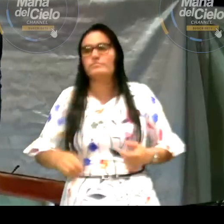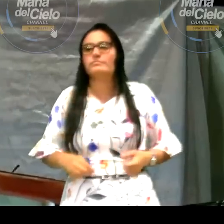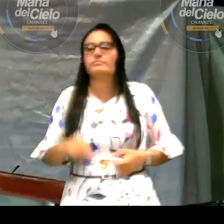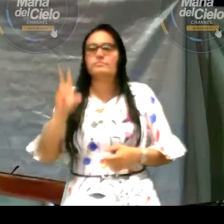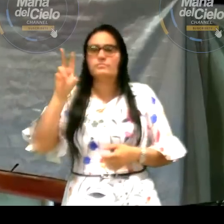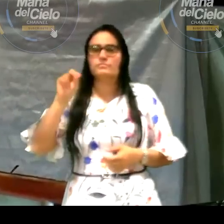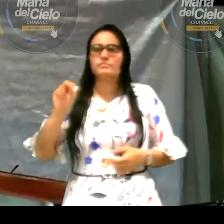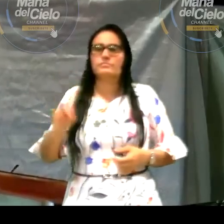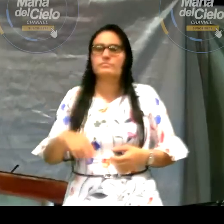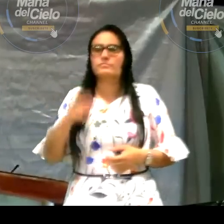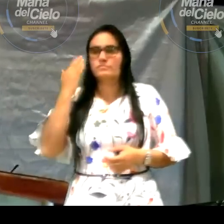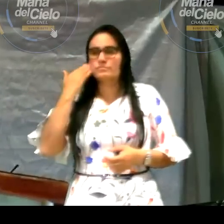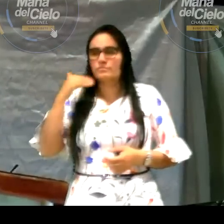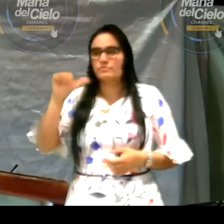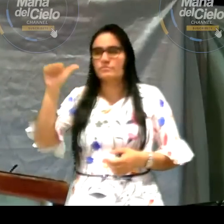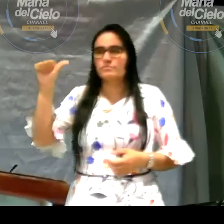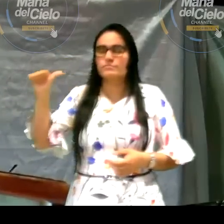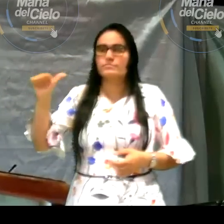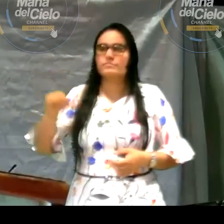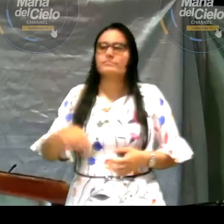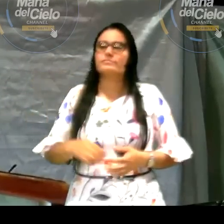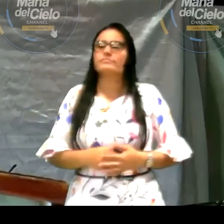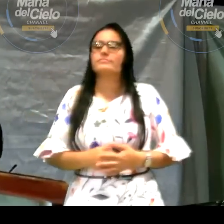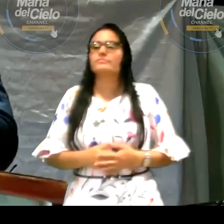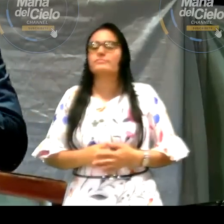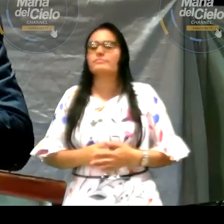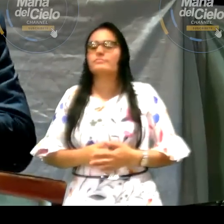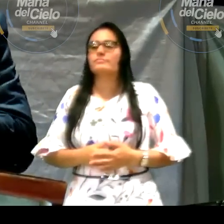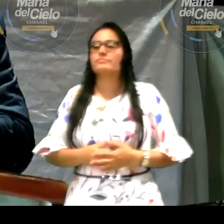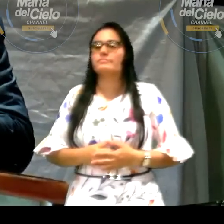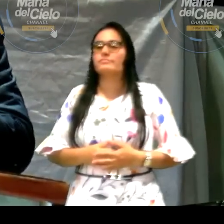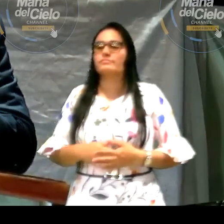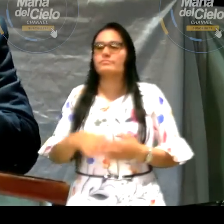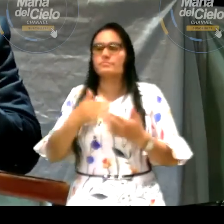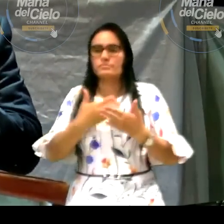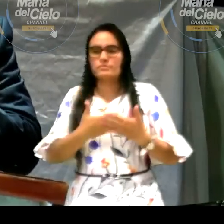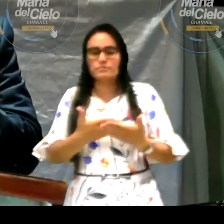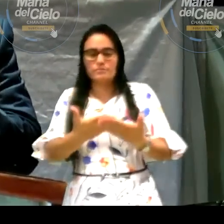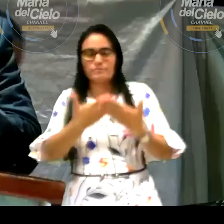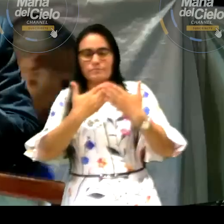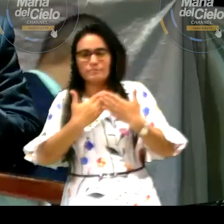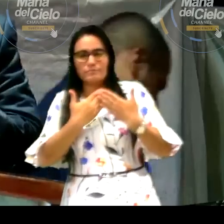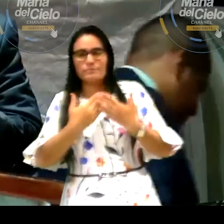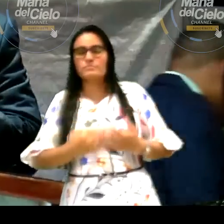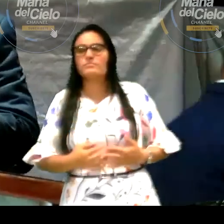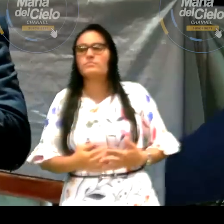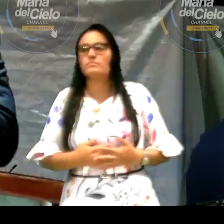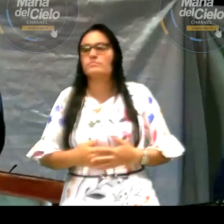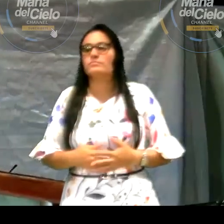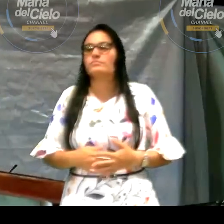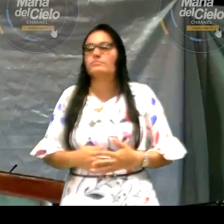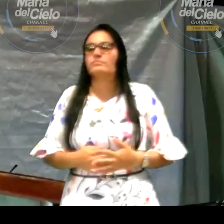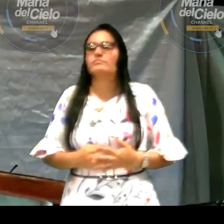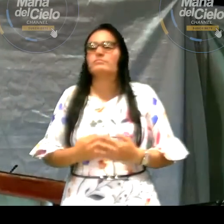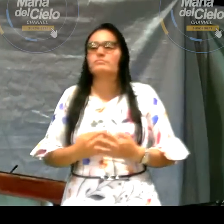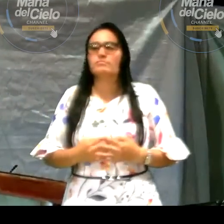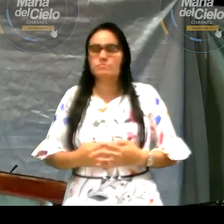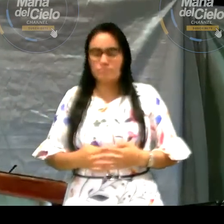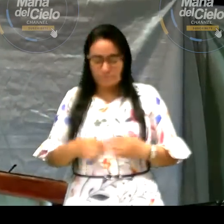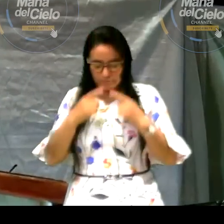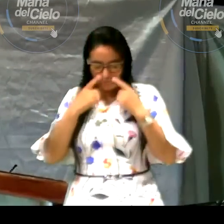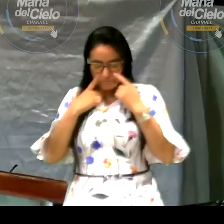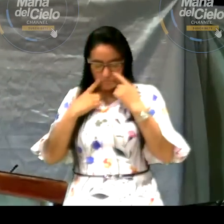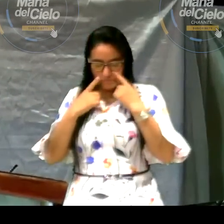apenas normal, natural, cuando se recibe una noticia de esta índole, inclinó su cabeza y lágrimas salieron por